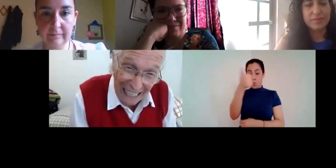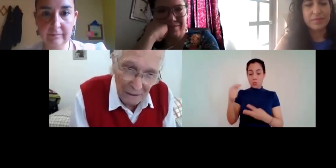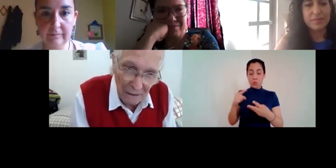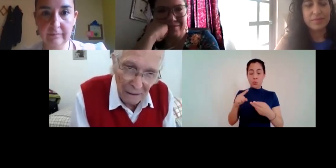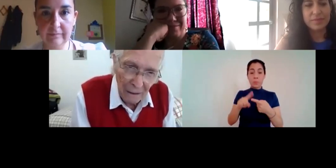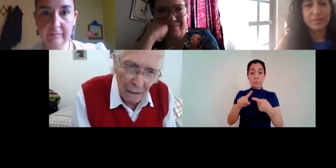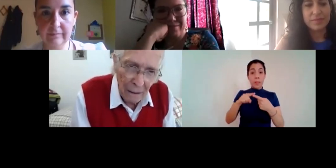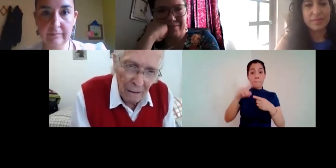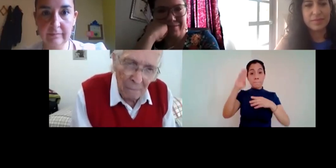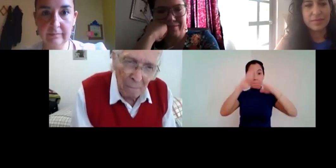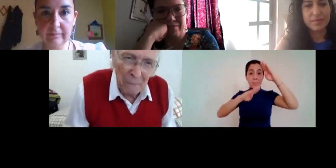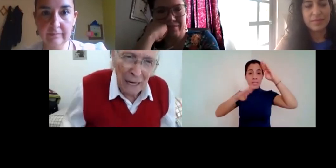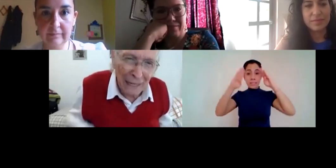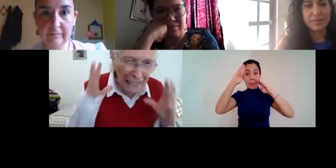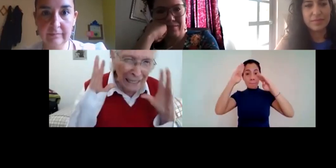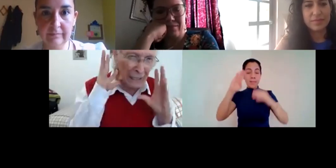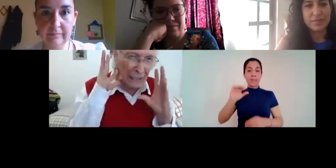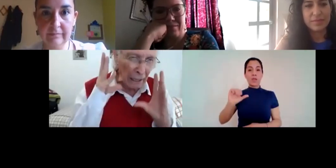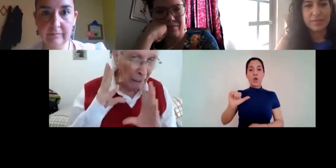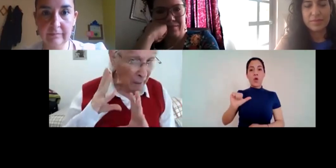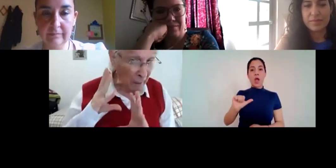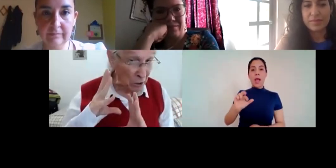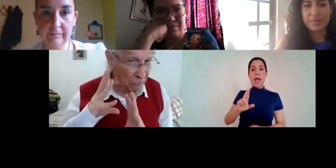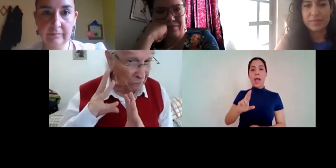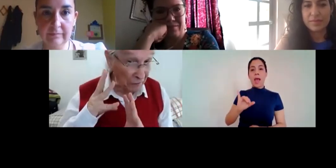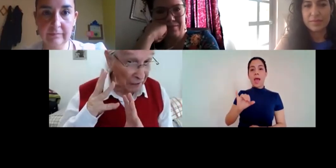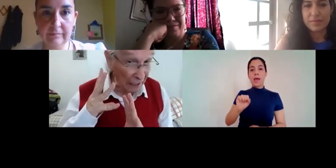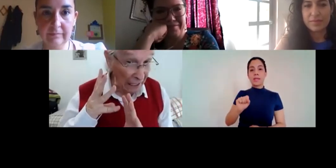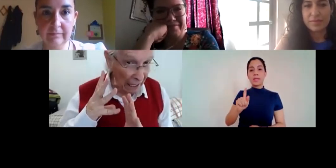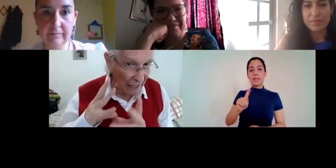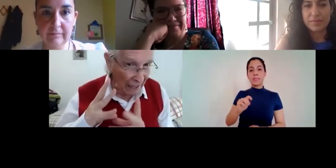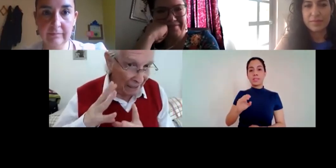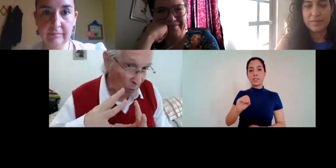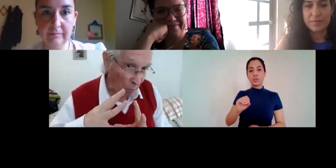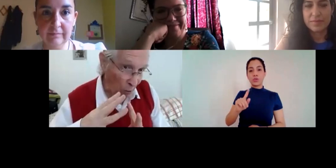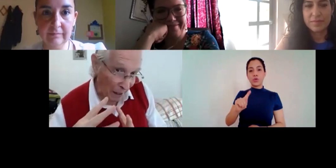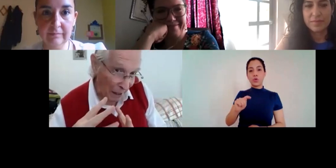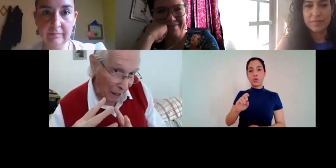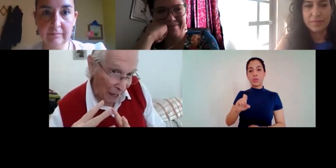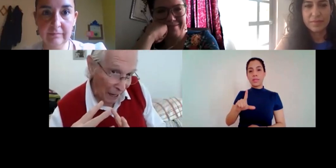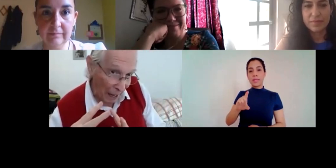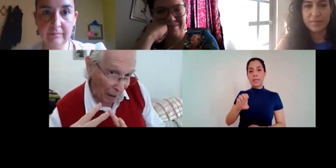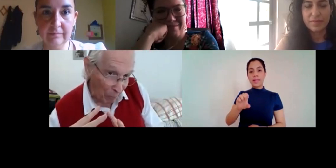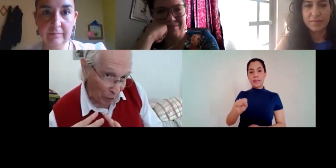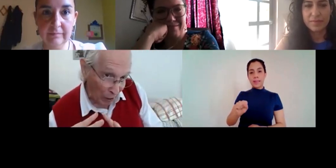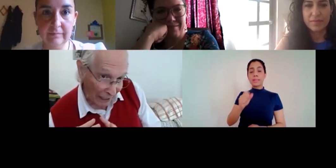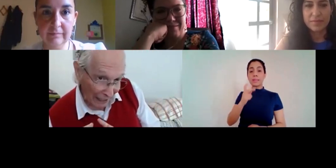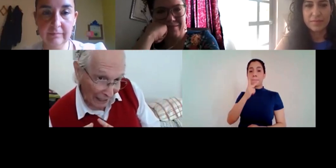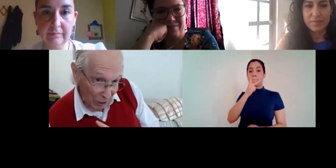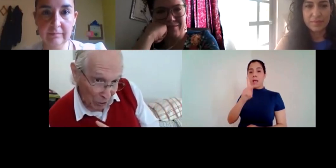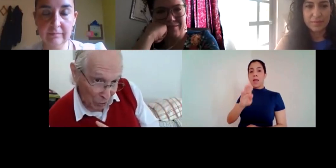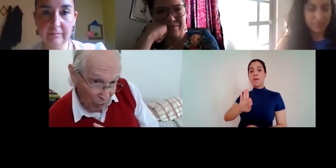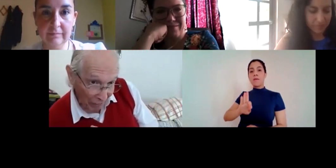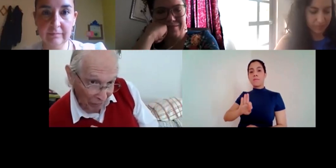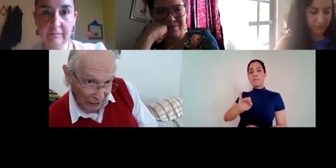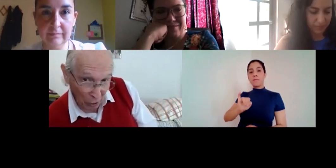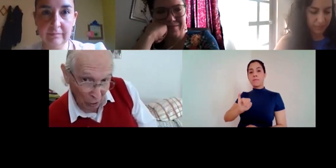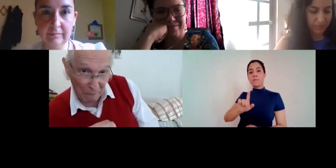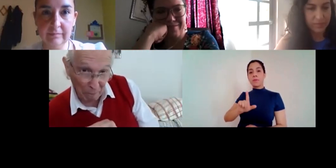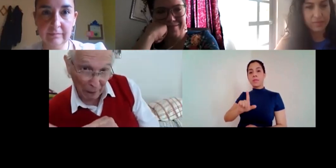miren qué linda la expresión filía es como amor cariño afecto